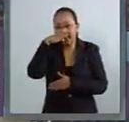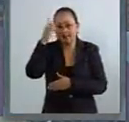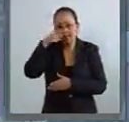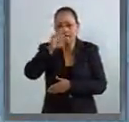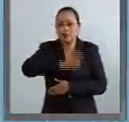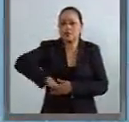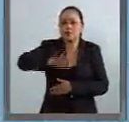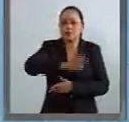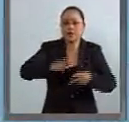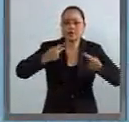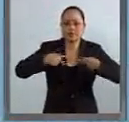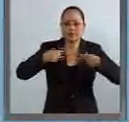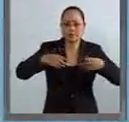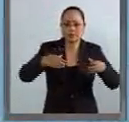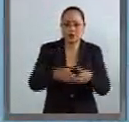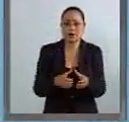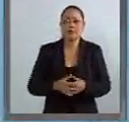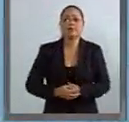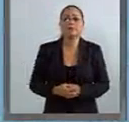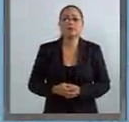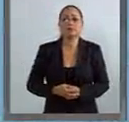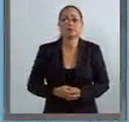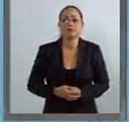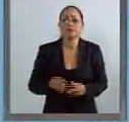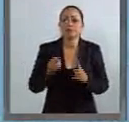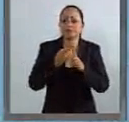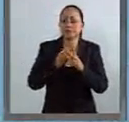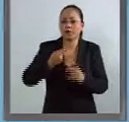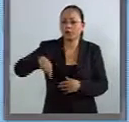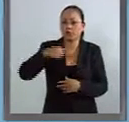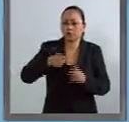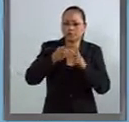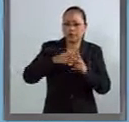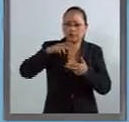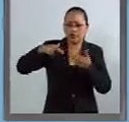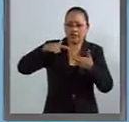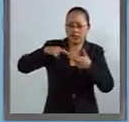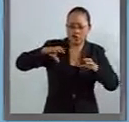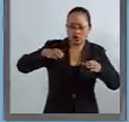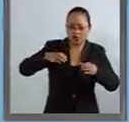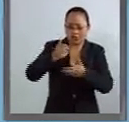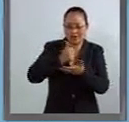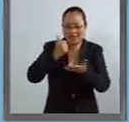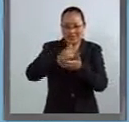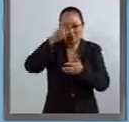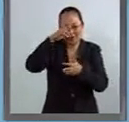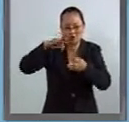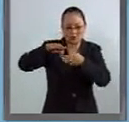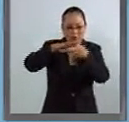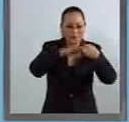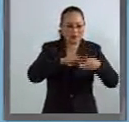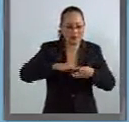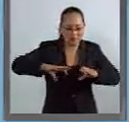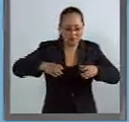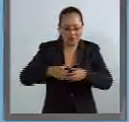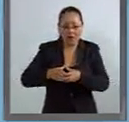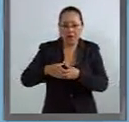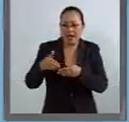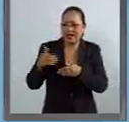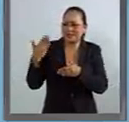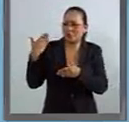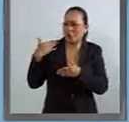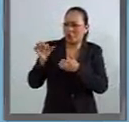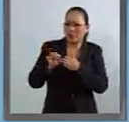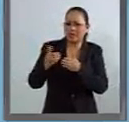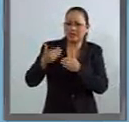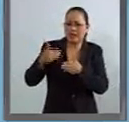la población. Inicialmente hemos comenzado en una región, en el Valle de México, y hace unos meses logramos entrar